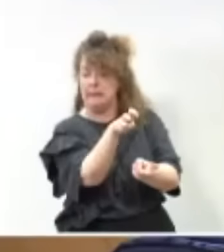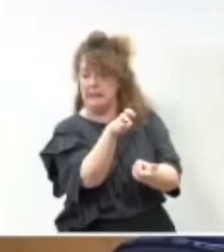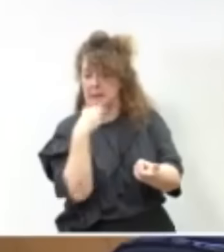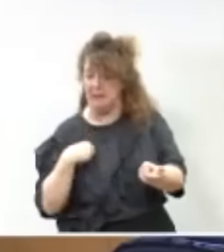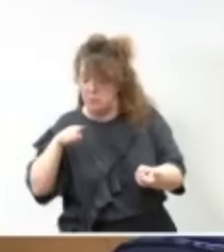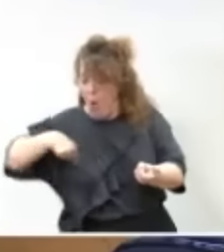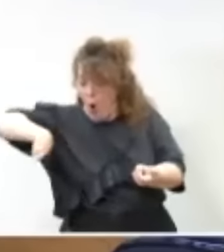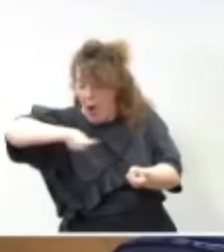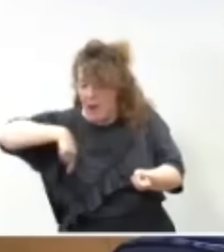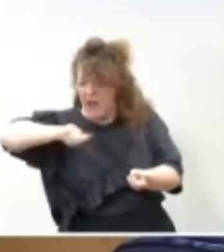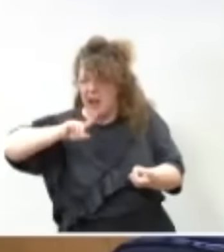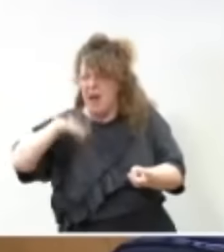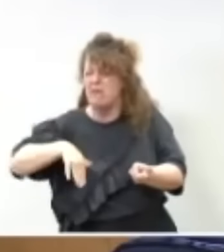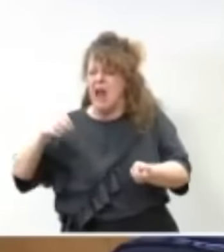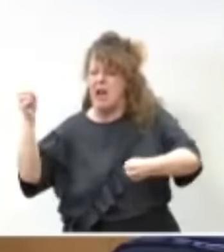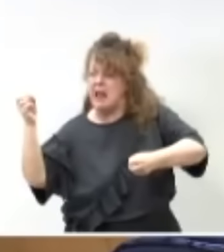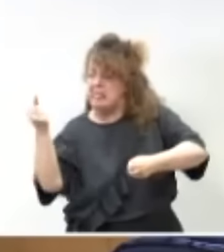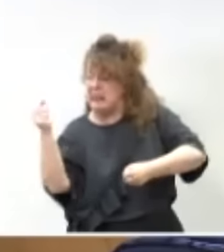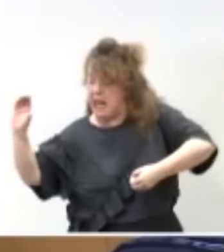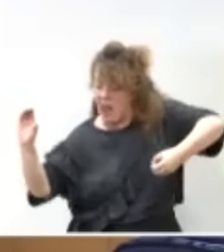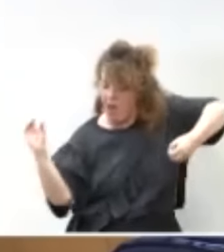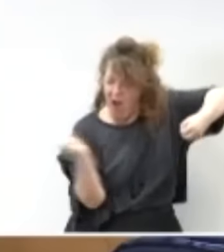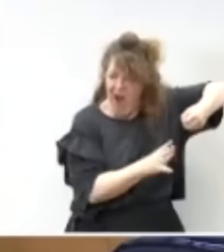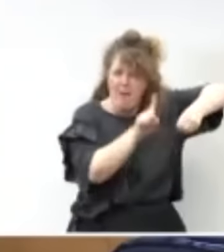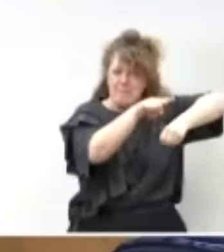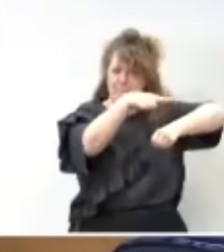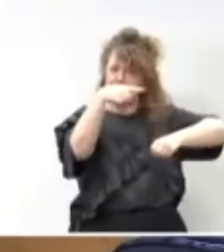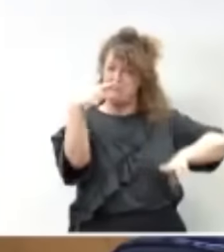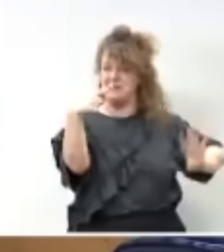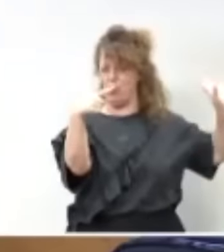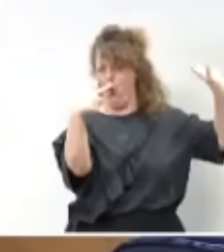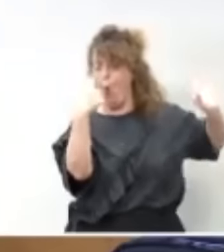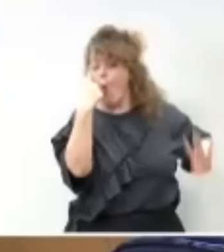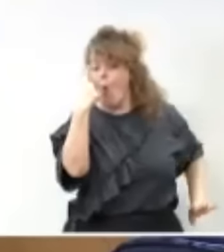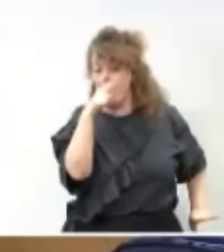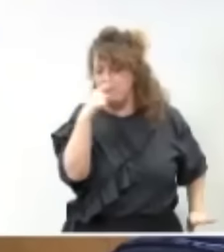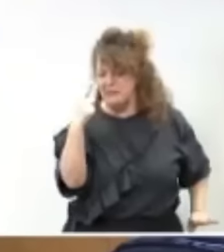de esa operación la invierte en comprar un piso, al menos que se sepa.